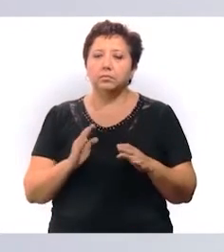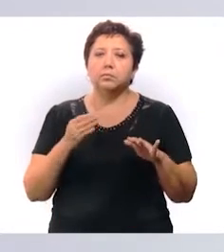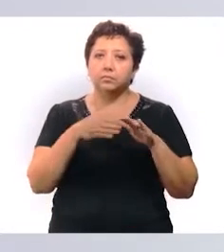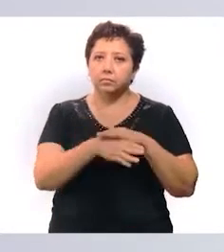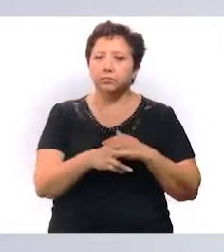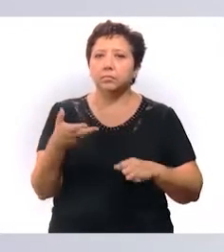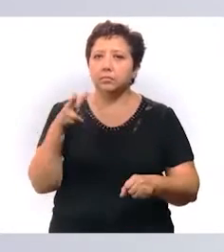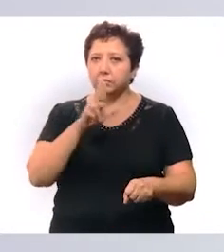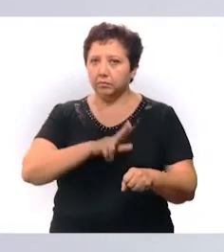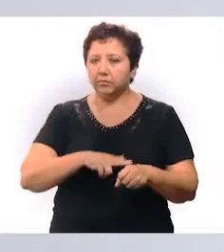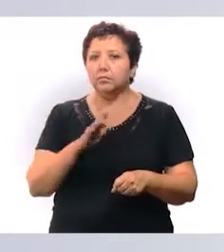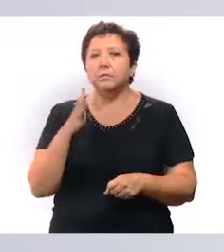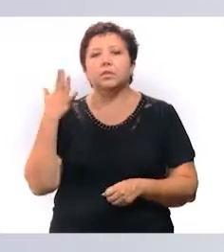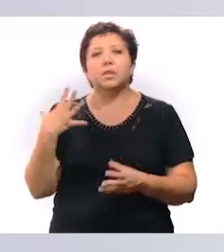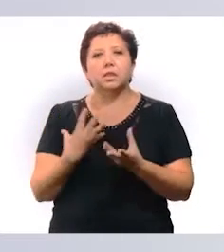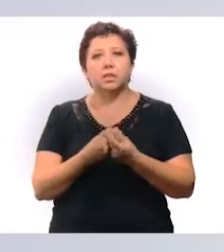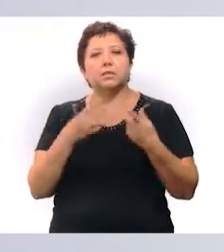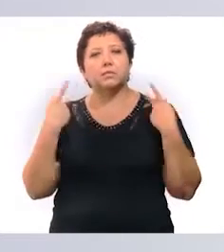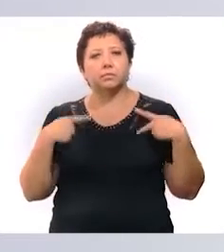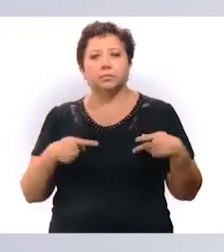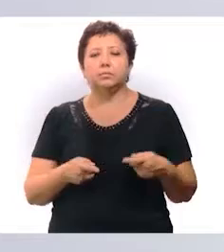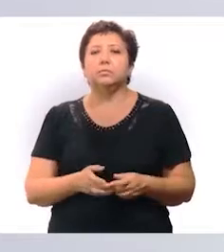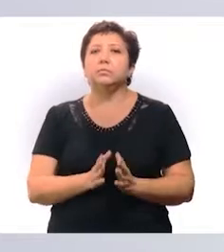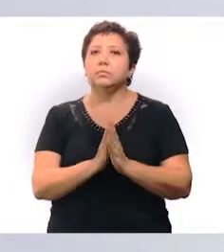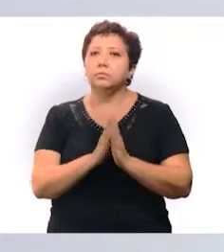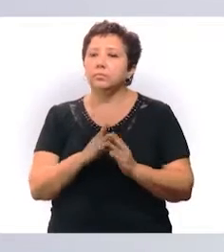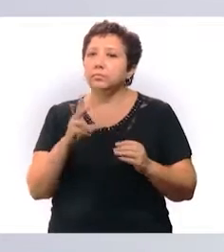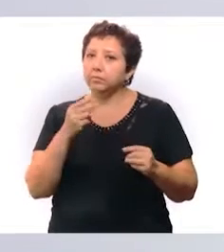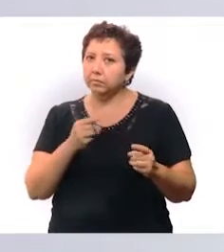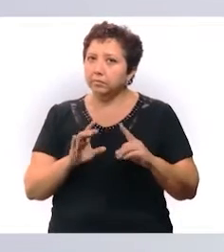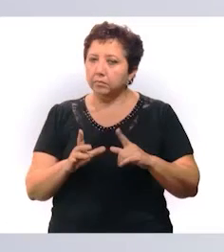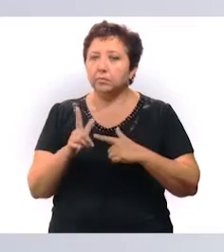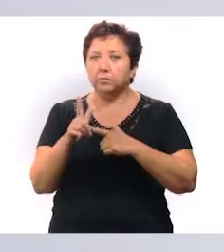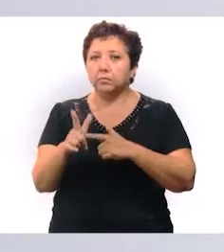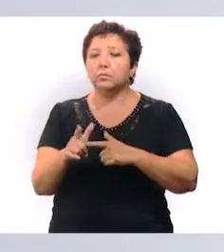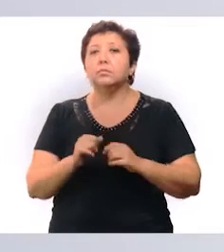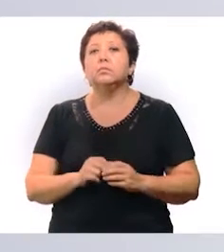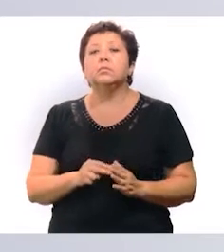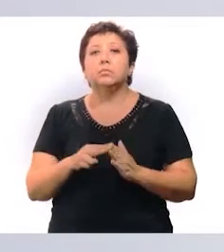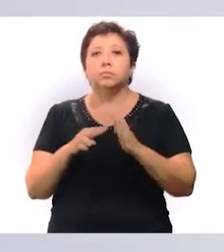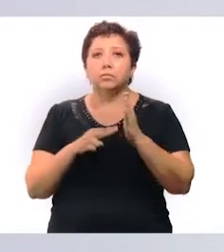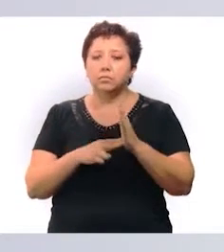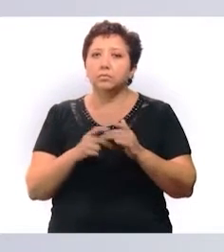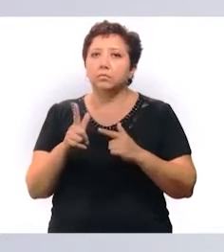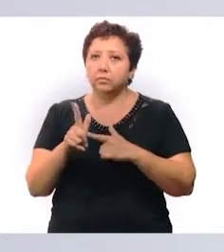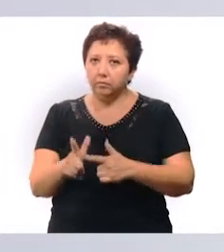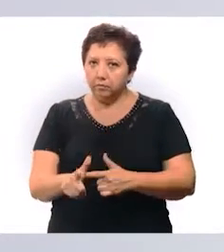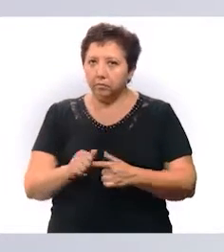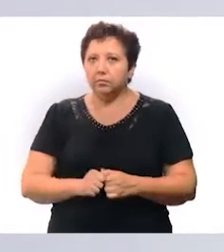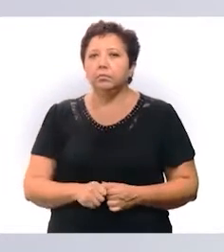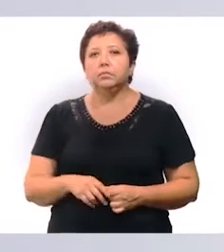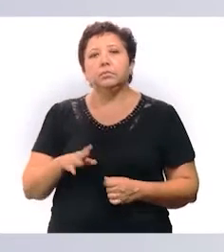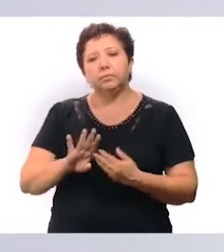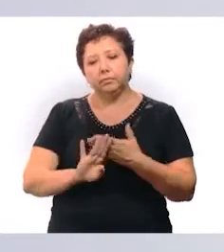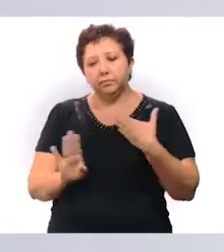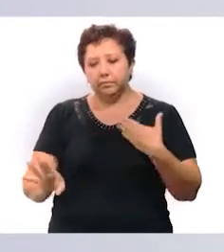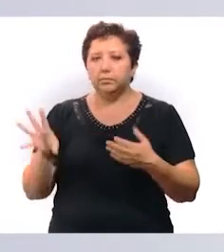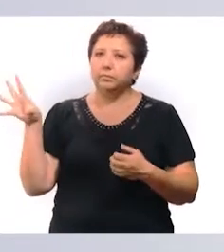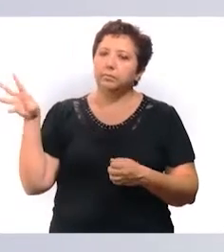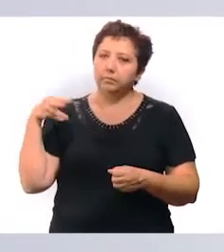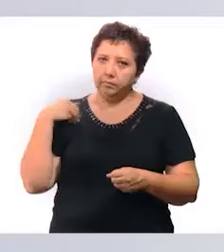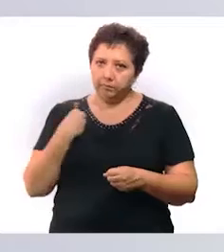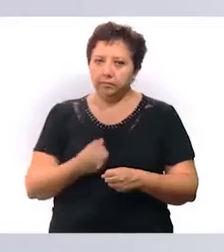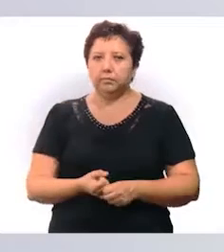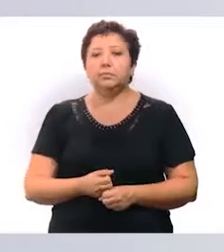ingresos hospitalarios, por lo que pedimos a la población no bajar la guardia y continuar actuando con responsabilidad y siguiendo las medidas